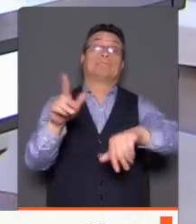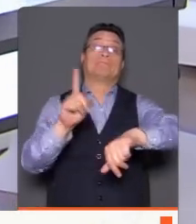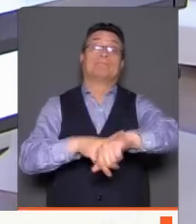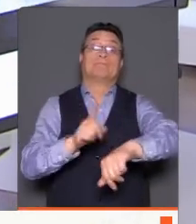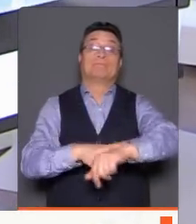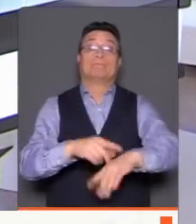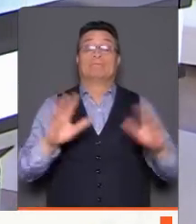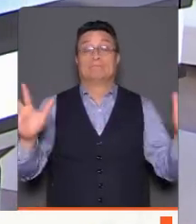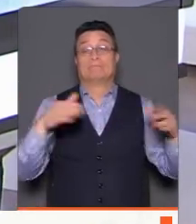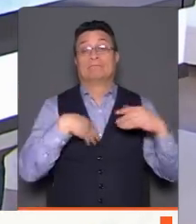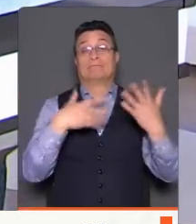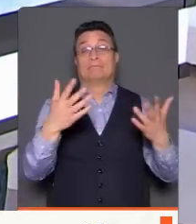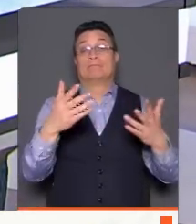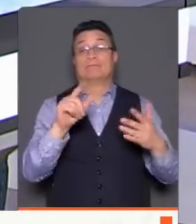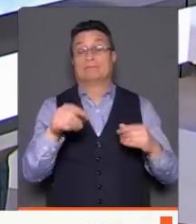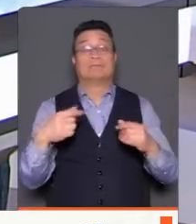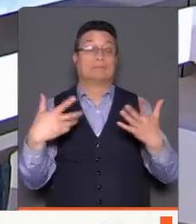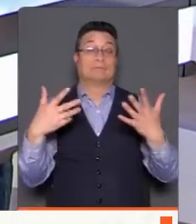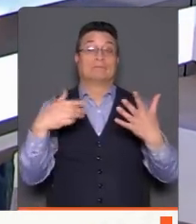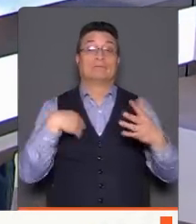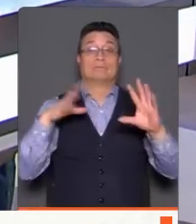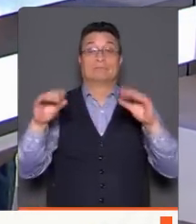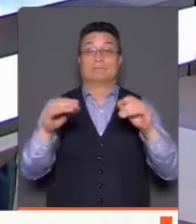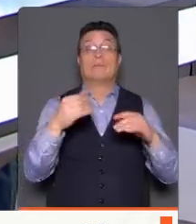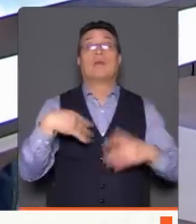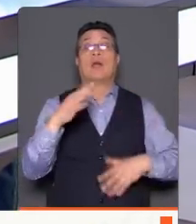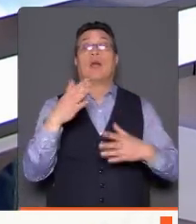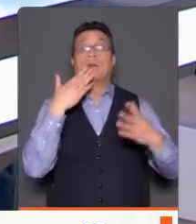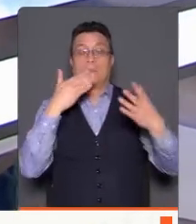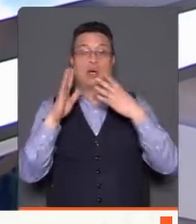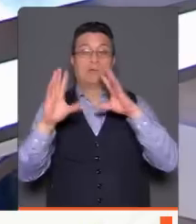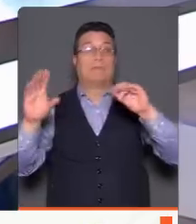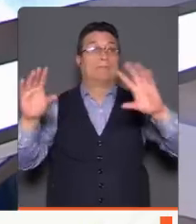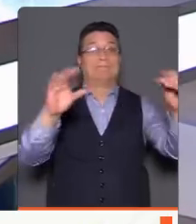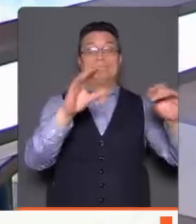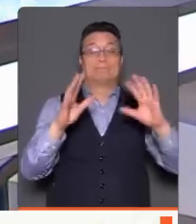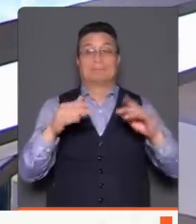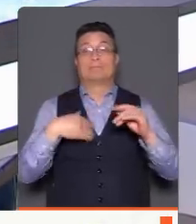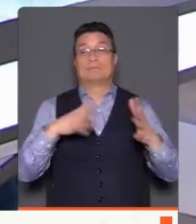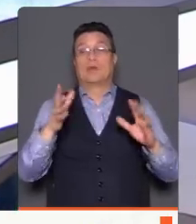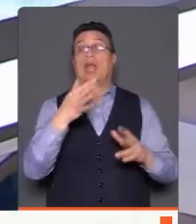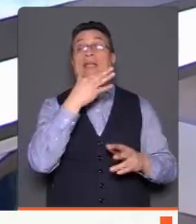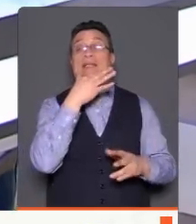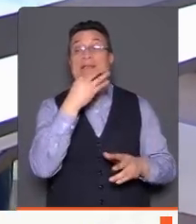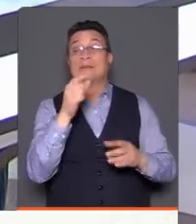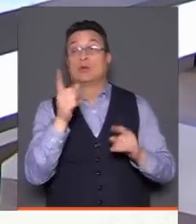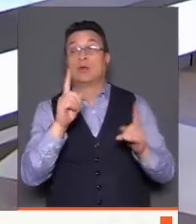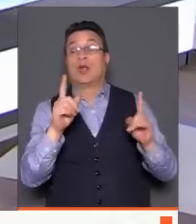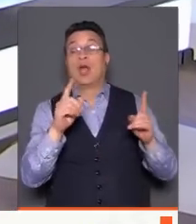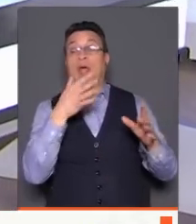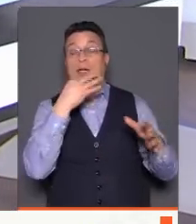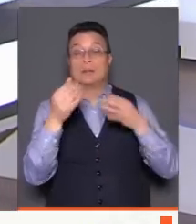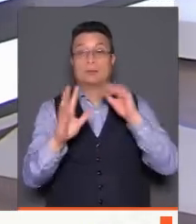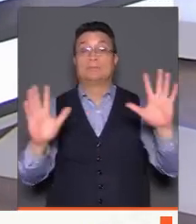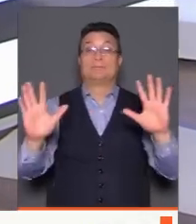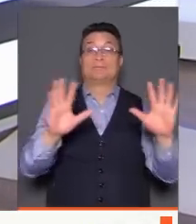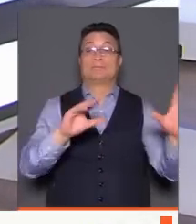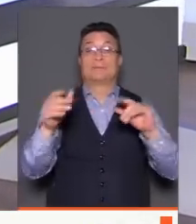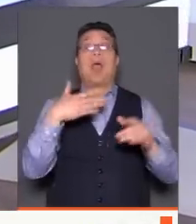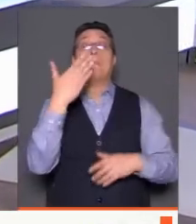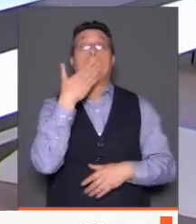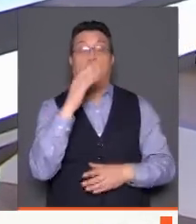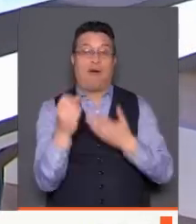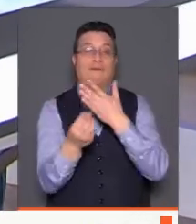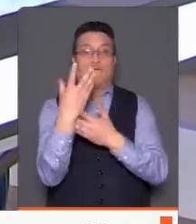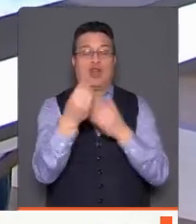su 7% de durar. Para Germán sería mejor seguir con lo actual, que es simplemente para Germán, lo mejor, para mí lo mejor es hacer una buena